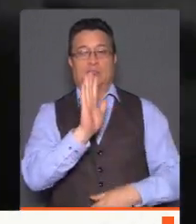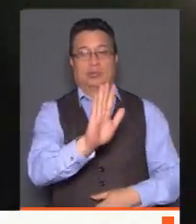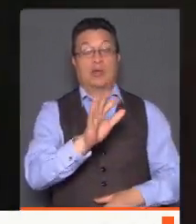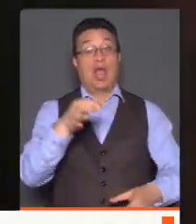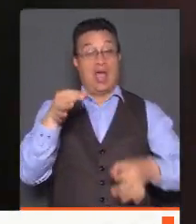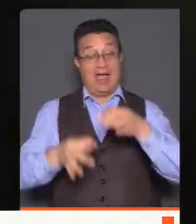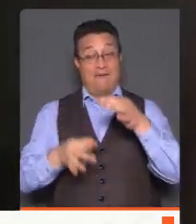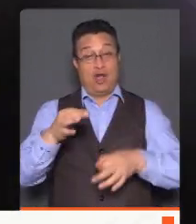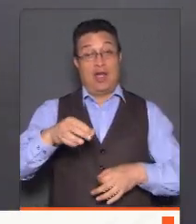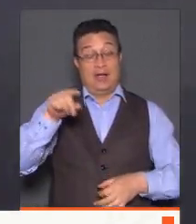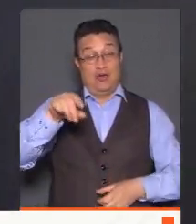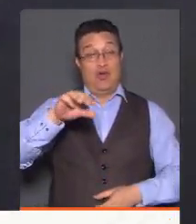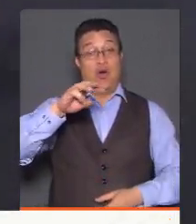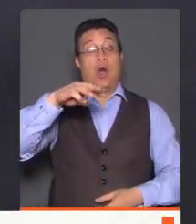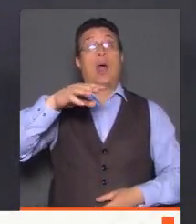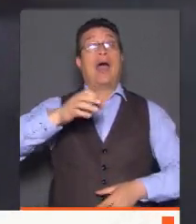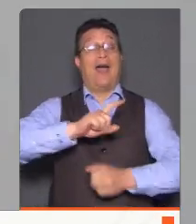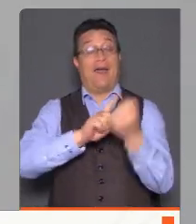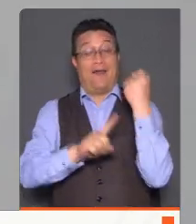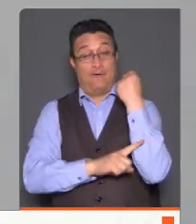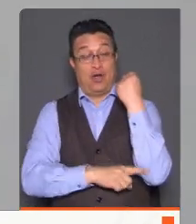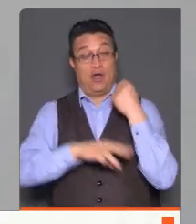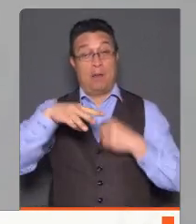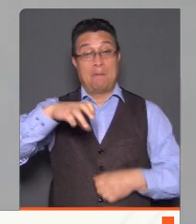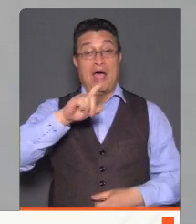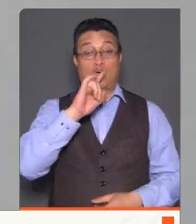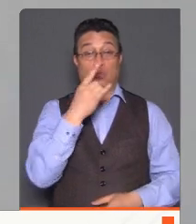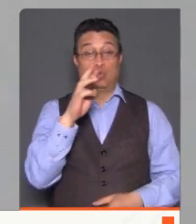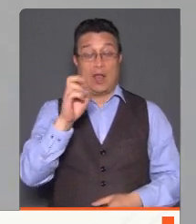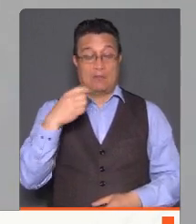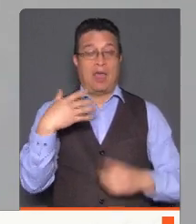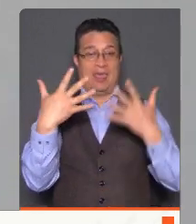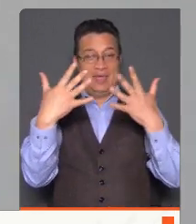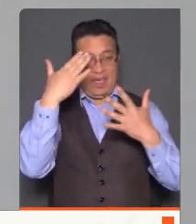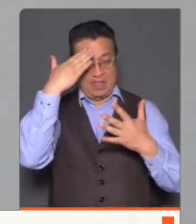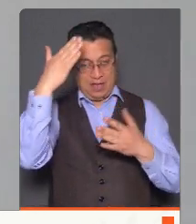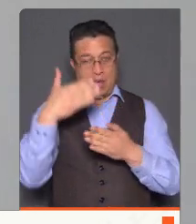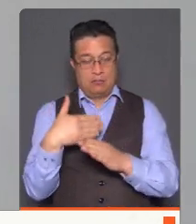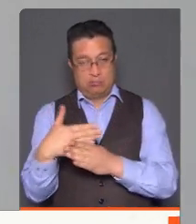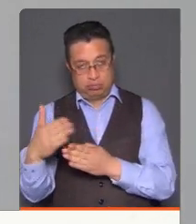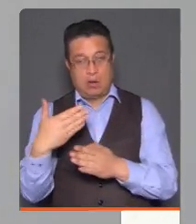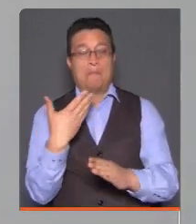Patricio Maturana tienen 10 días para recurrir ante la Corte Suprema y pedir un nuevo juicio.